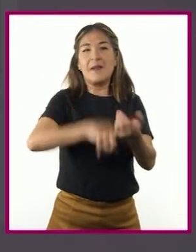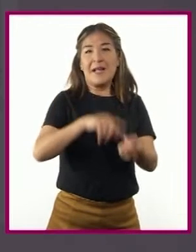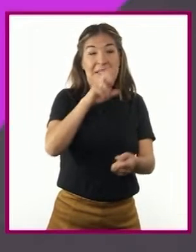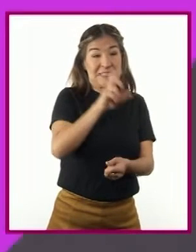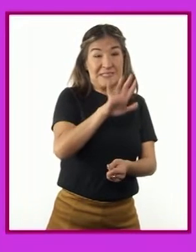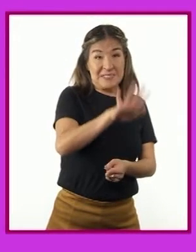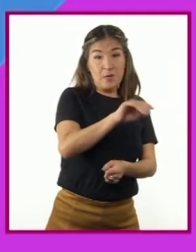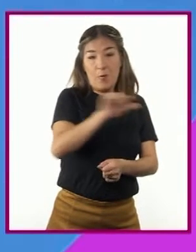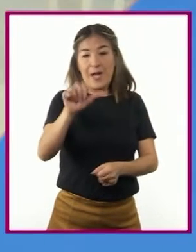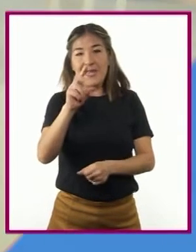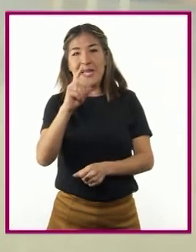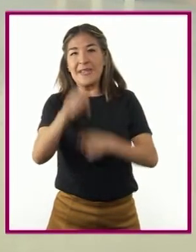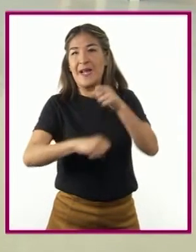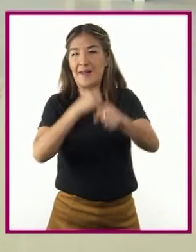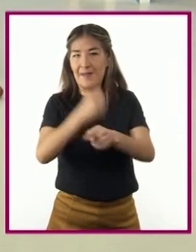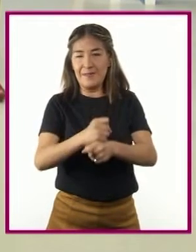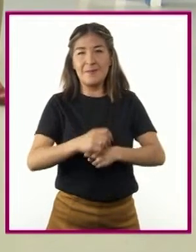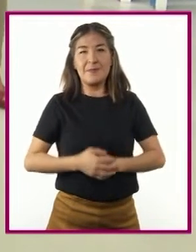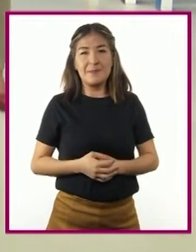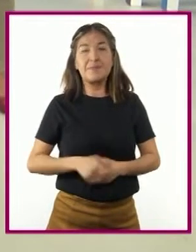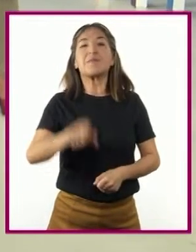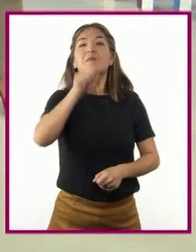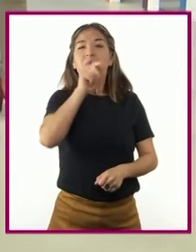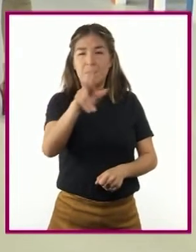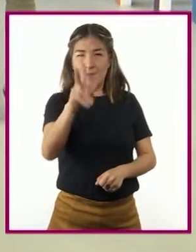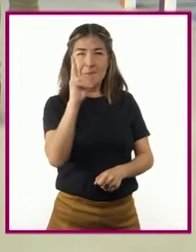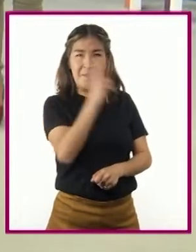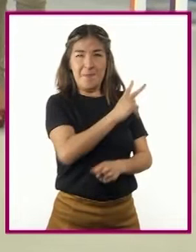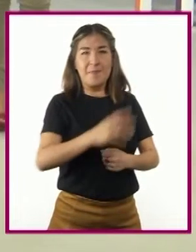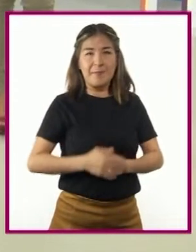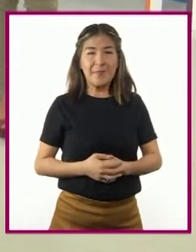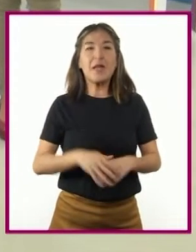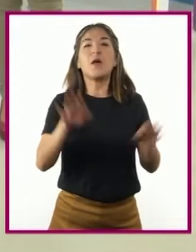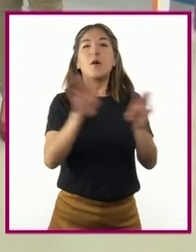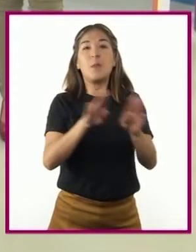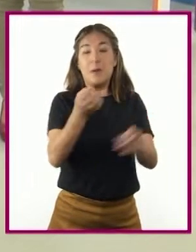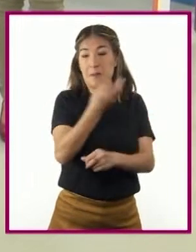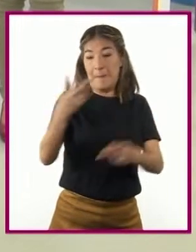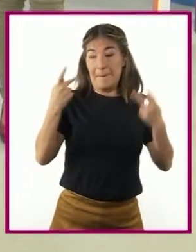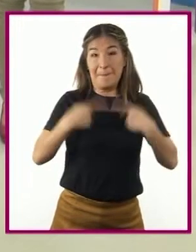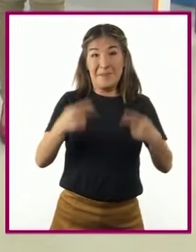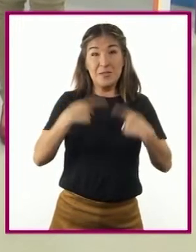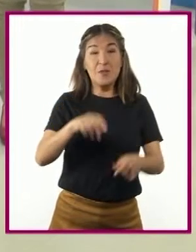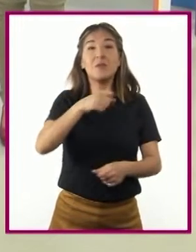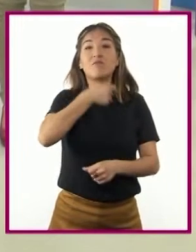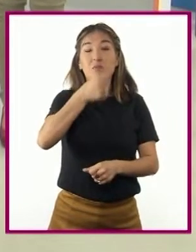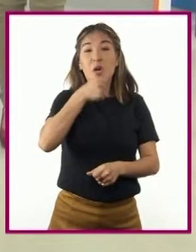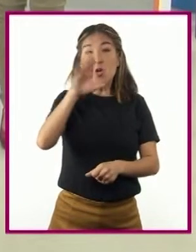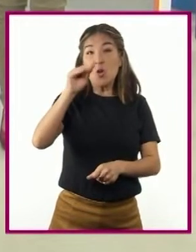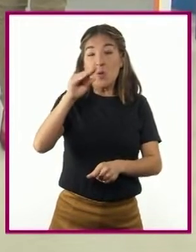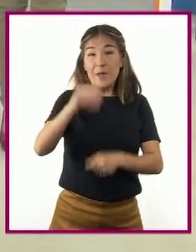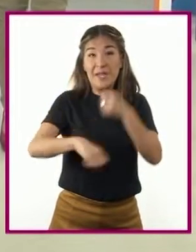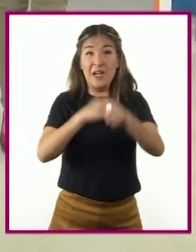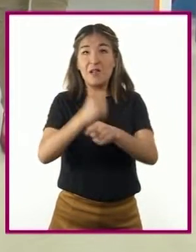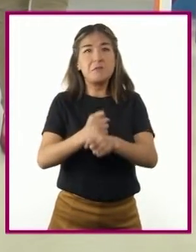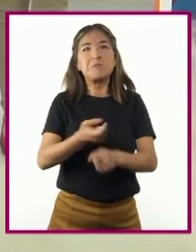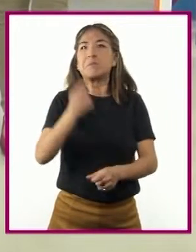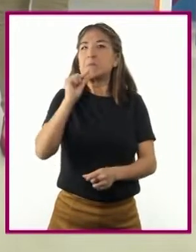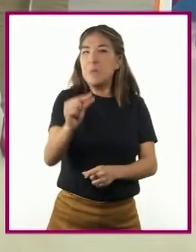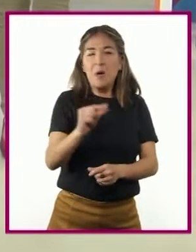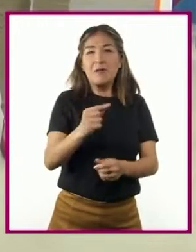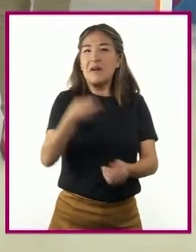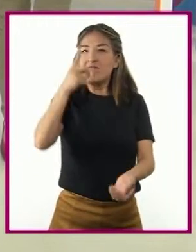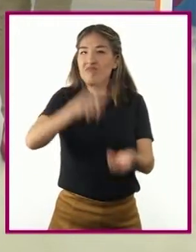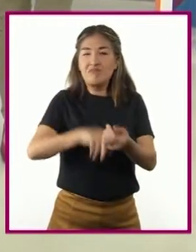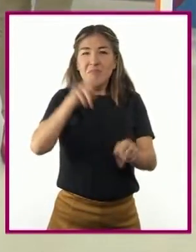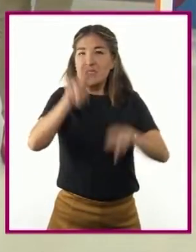edad. Además, se identifica que las personas mayores de 90 años son pocas a nivel mundial.